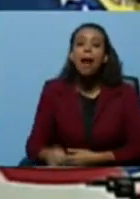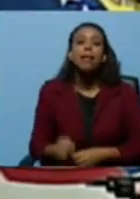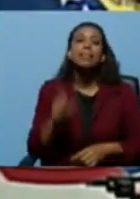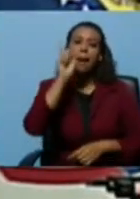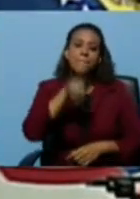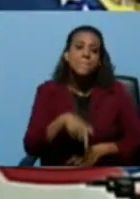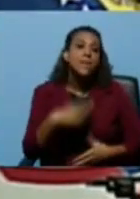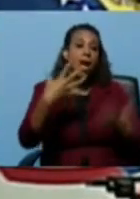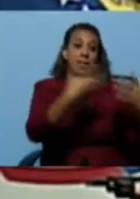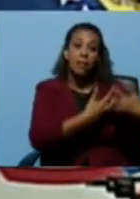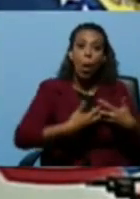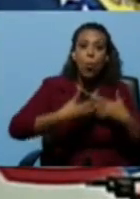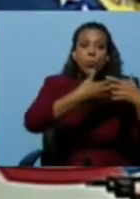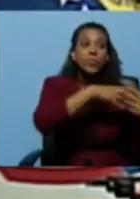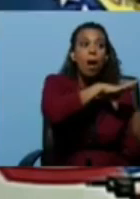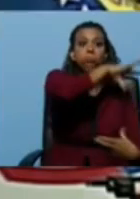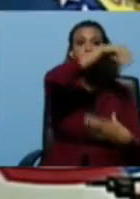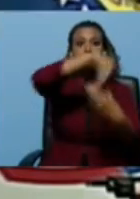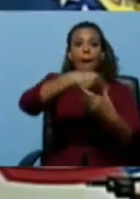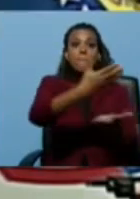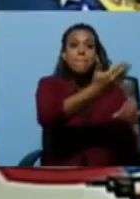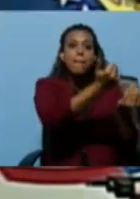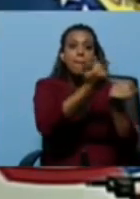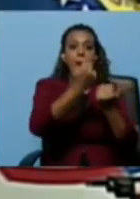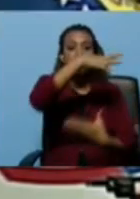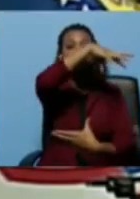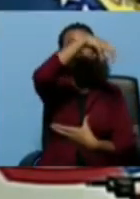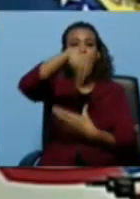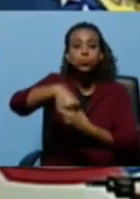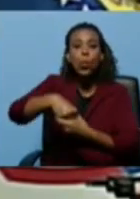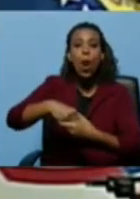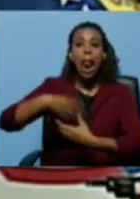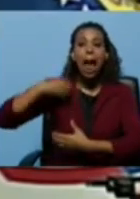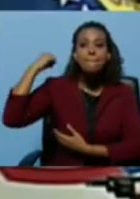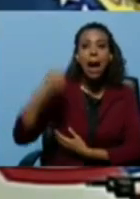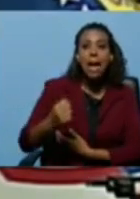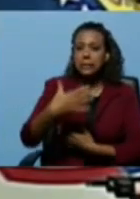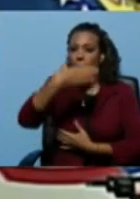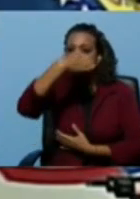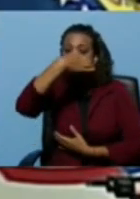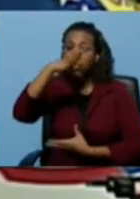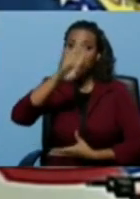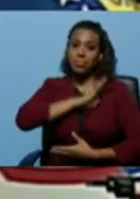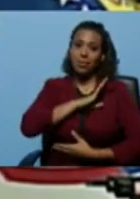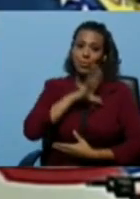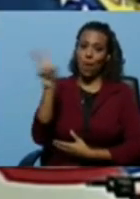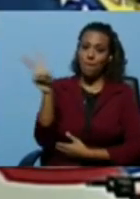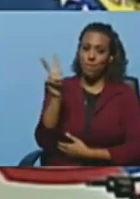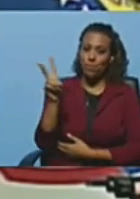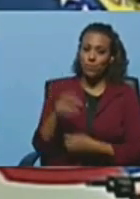para que se incorporen a este grupo de terroristas en Venezuela.